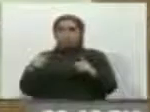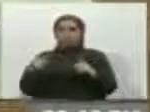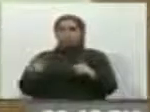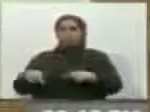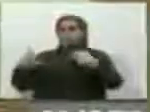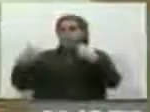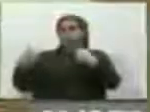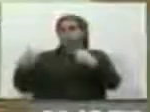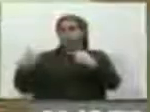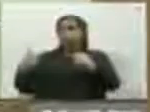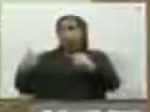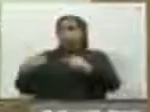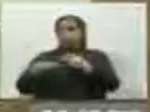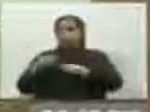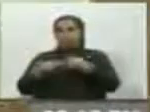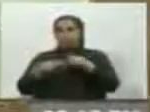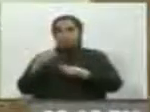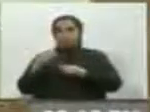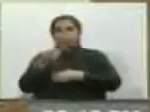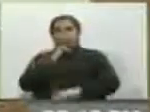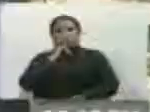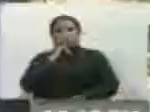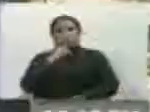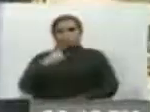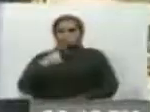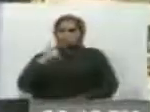a los que hicieron este informe dijo yo aquí entre mí